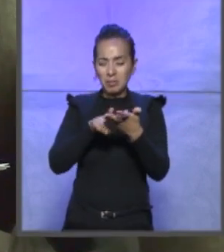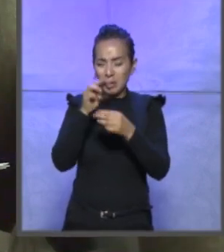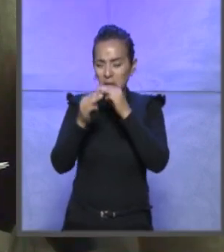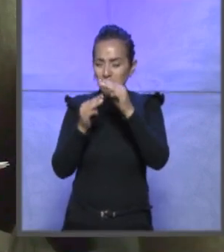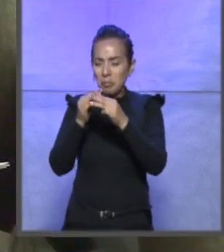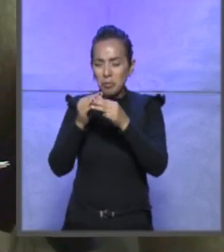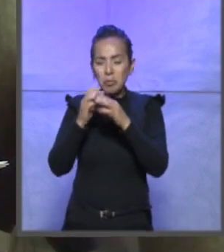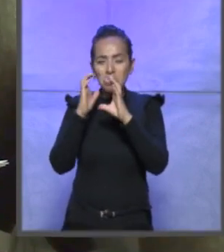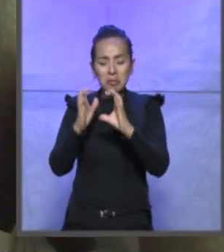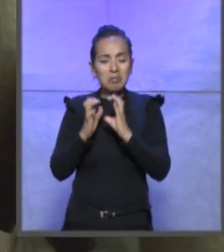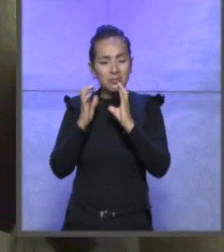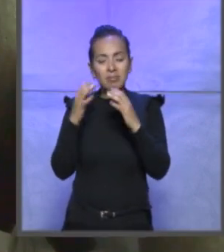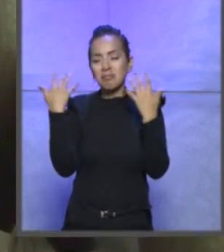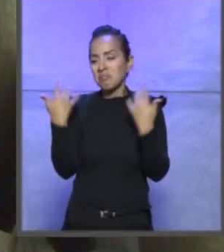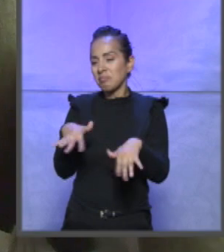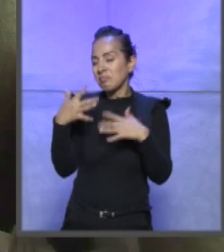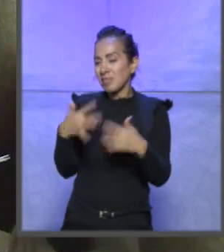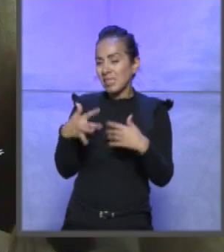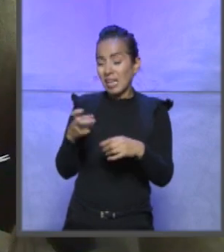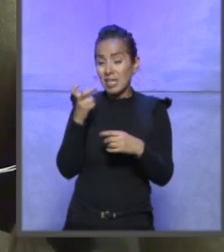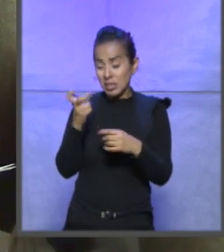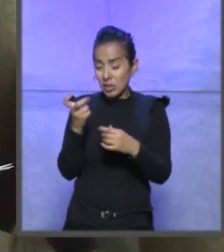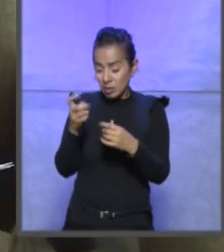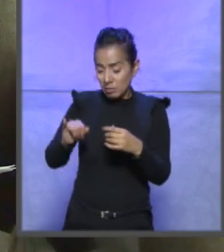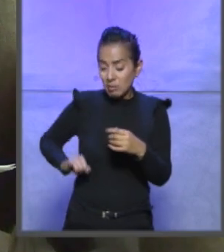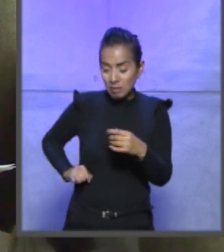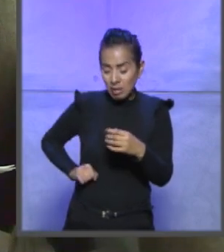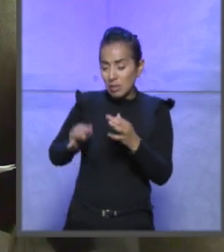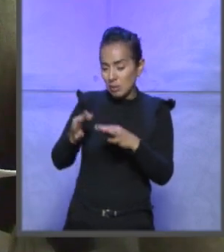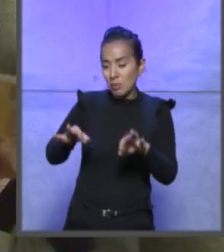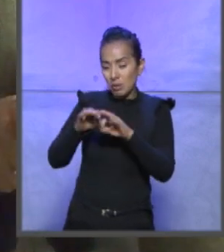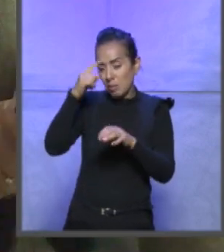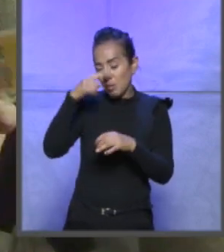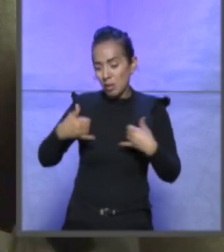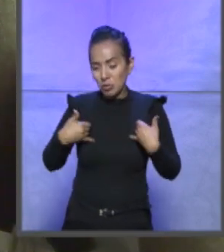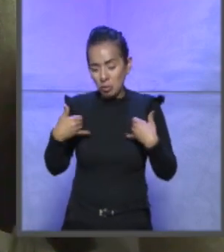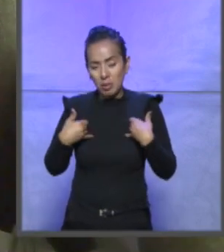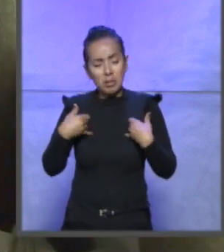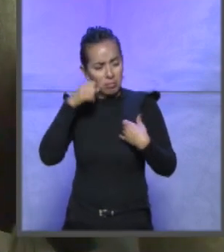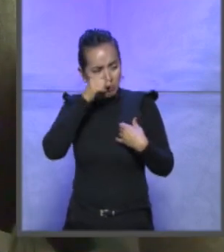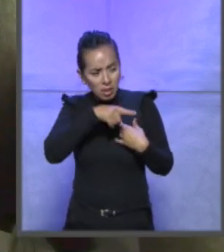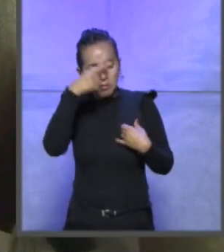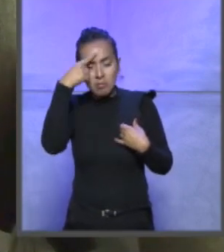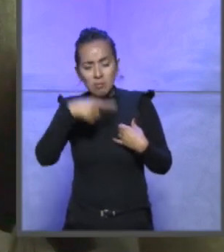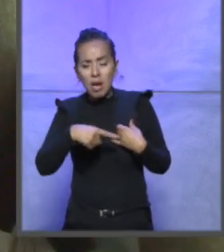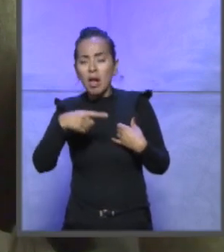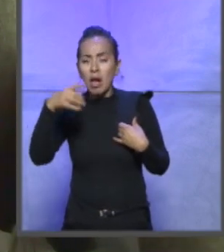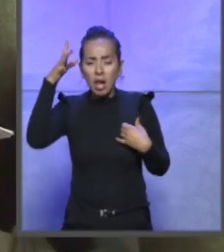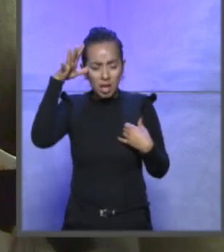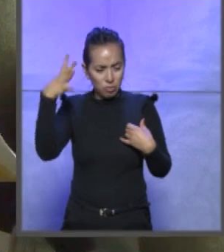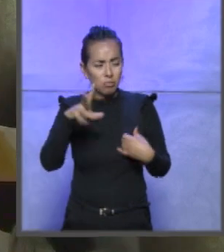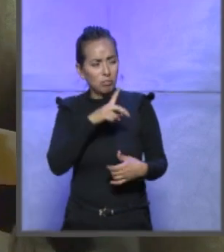las prioridades de los jóvenes. Es un tema que debería de ser prioridad para todos, para adultos también,